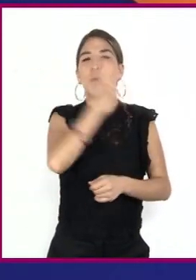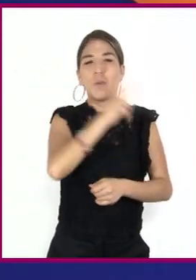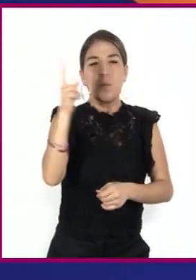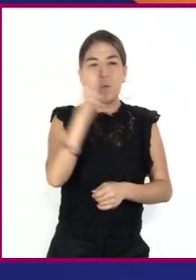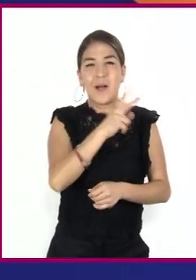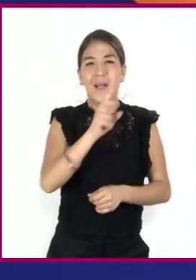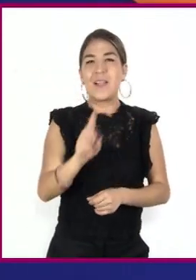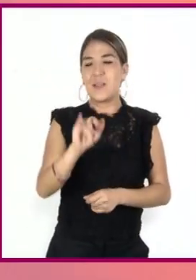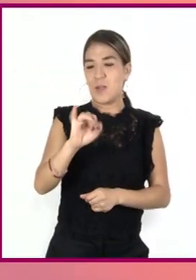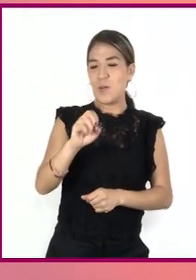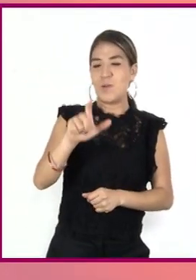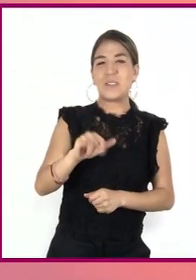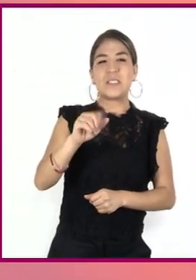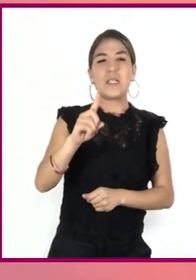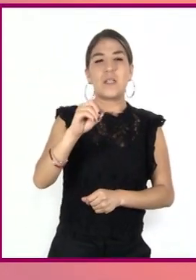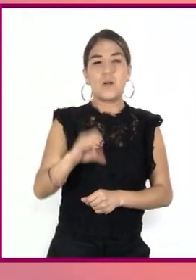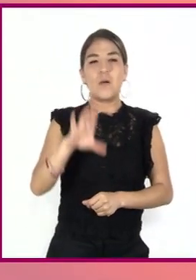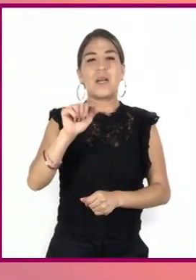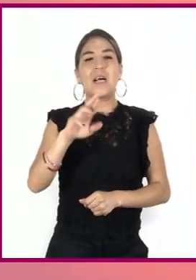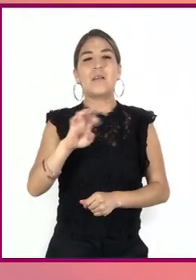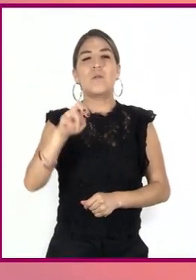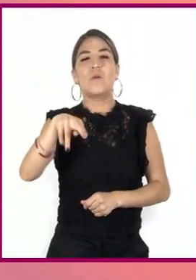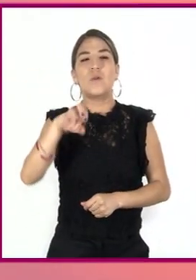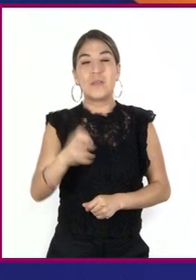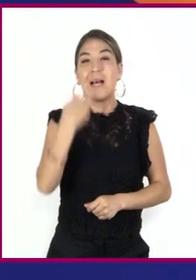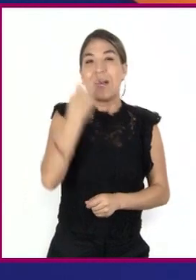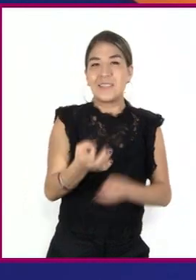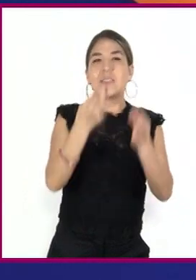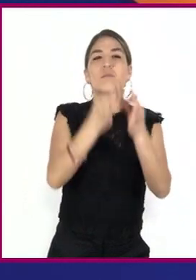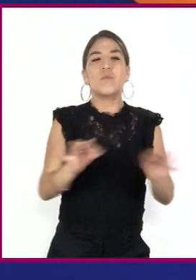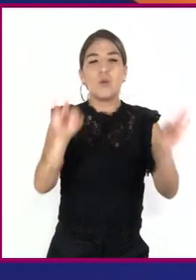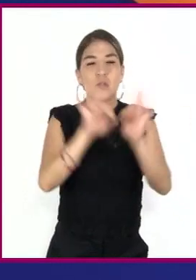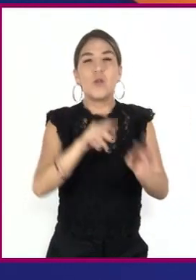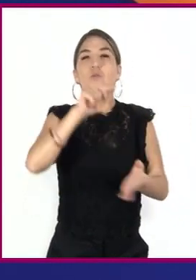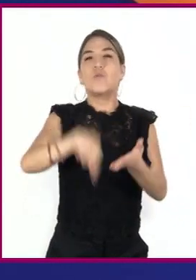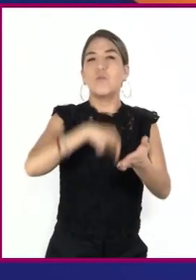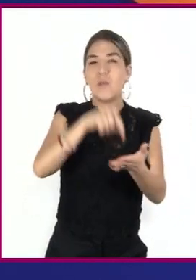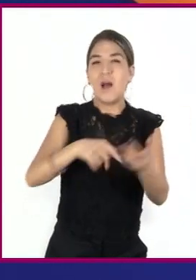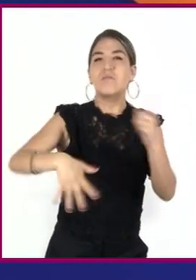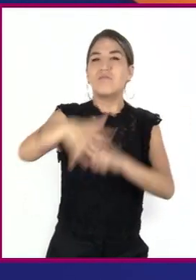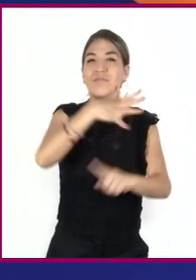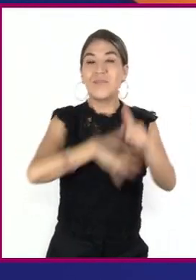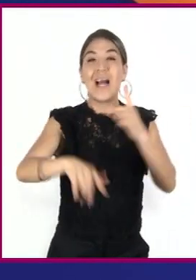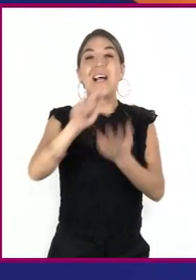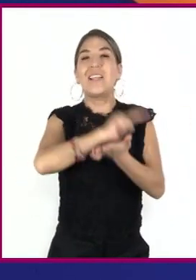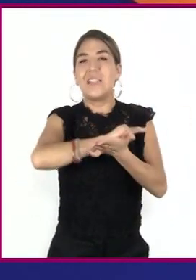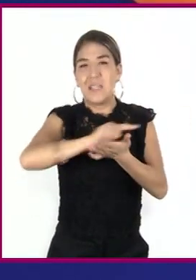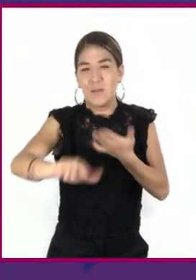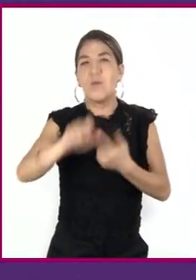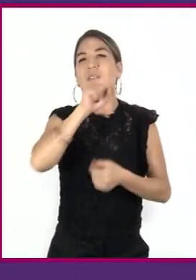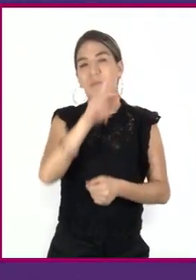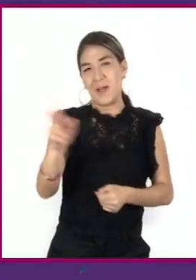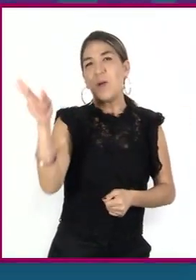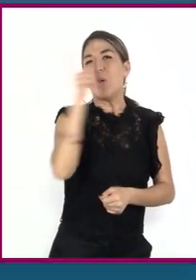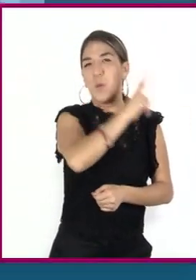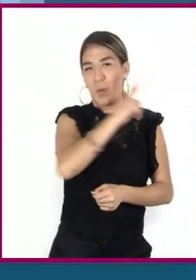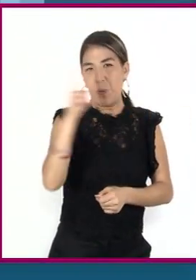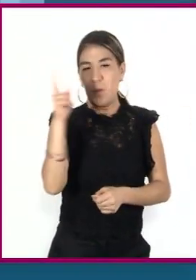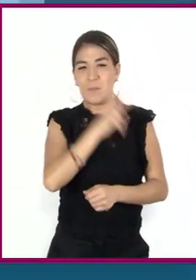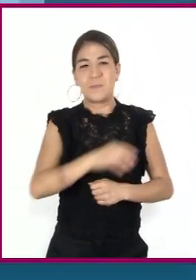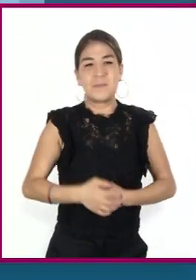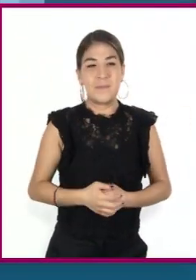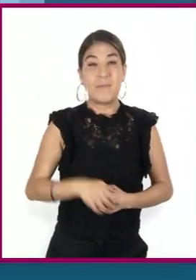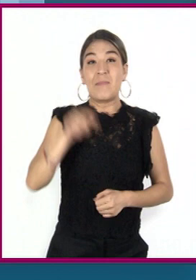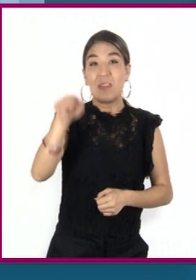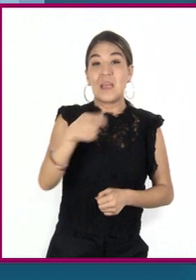el dióxido de carbono. De ahí la importancia de mantener los espacios que habitamos limpios y ventilados. En la